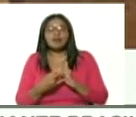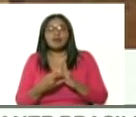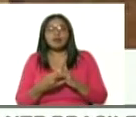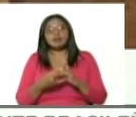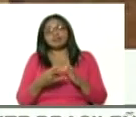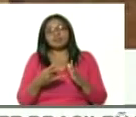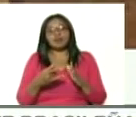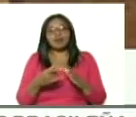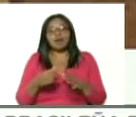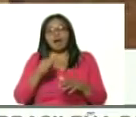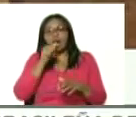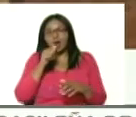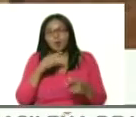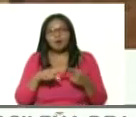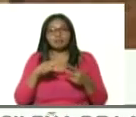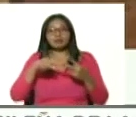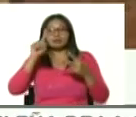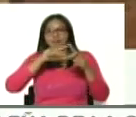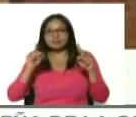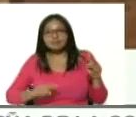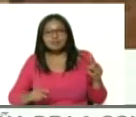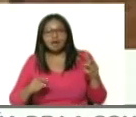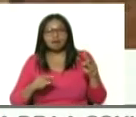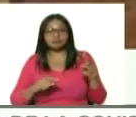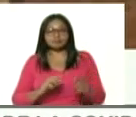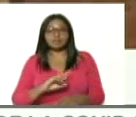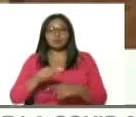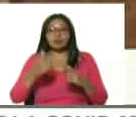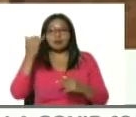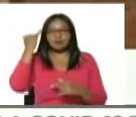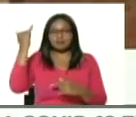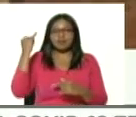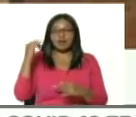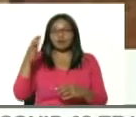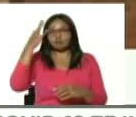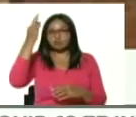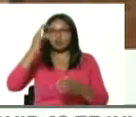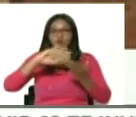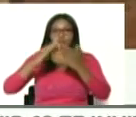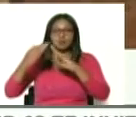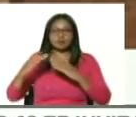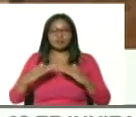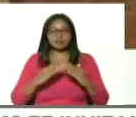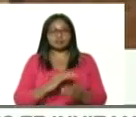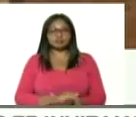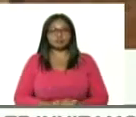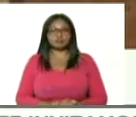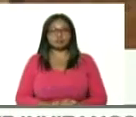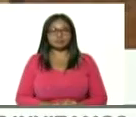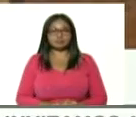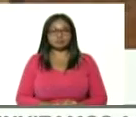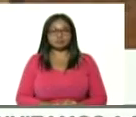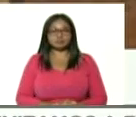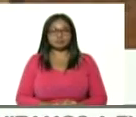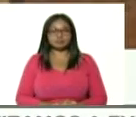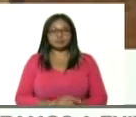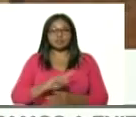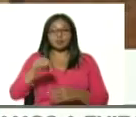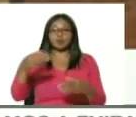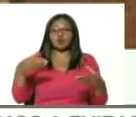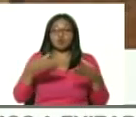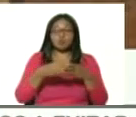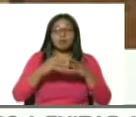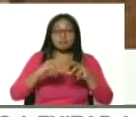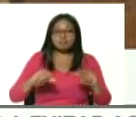electricidad, etc. Y luego surgió la idea del Consejo Comunal, y luego los comités de